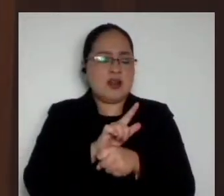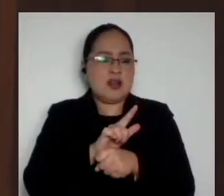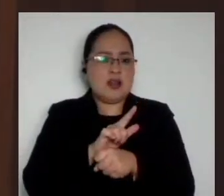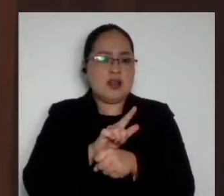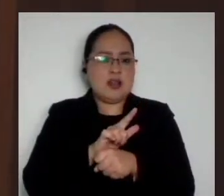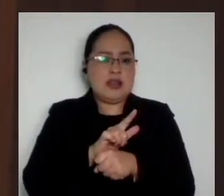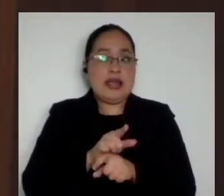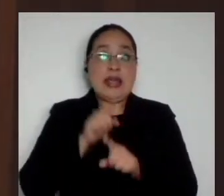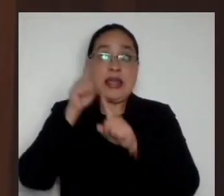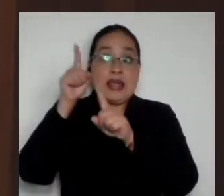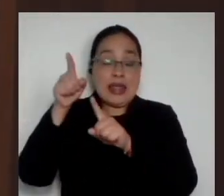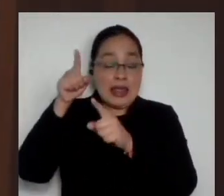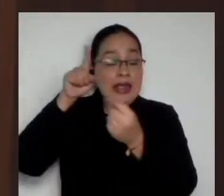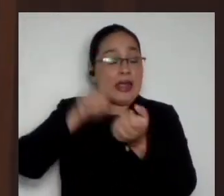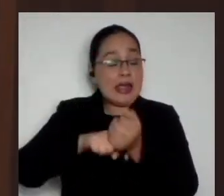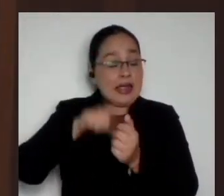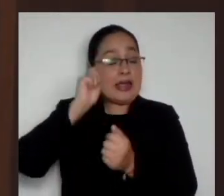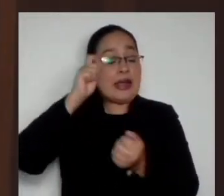Cuarta Transformación.